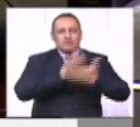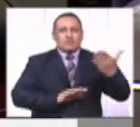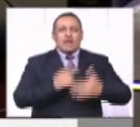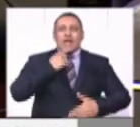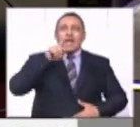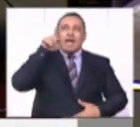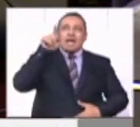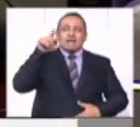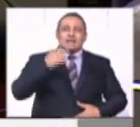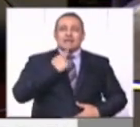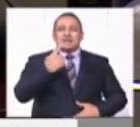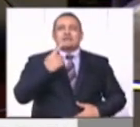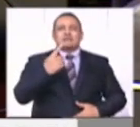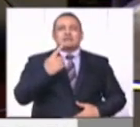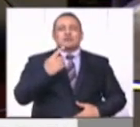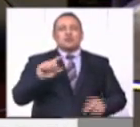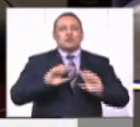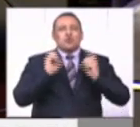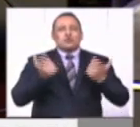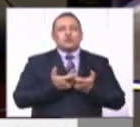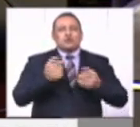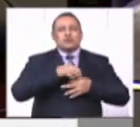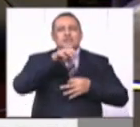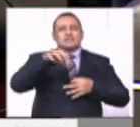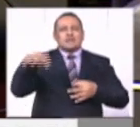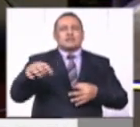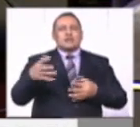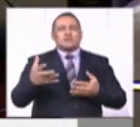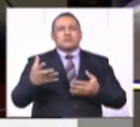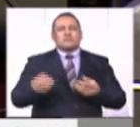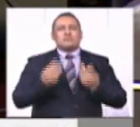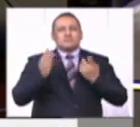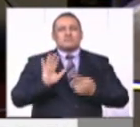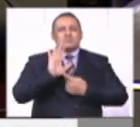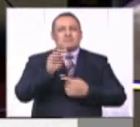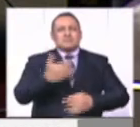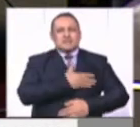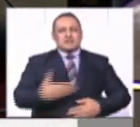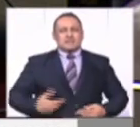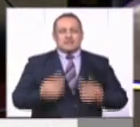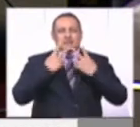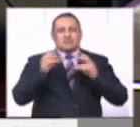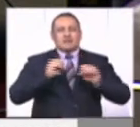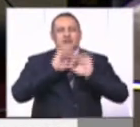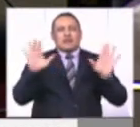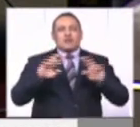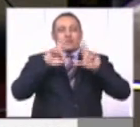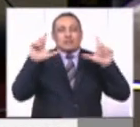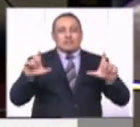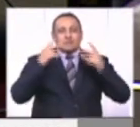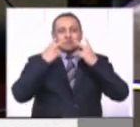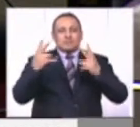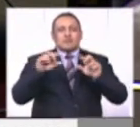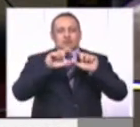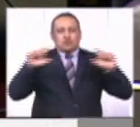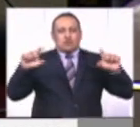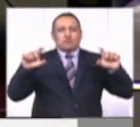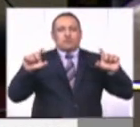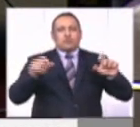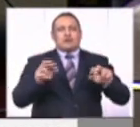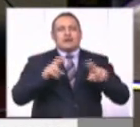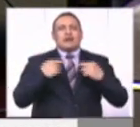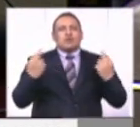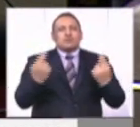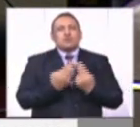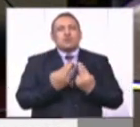ahí está un consejo descentralizado presidente expresamente literalmente decía el rótulo